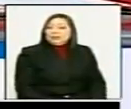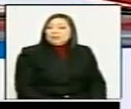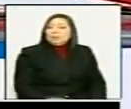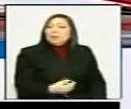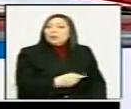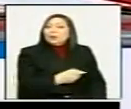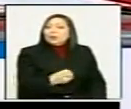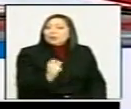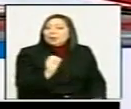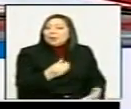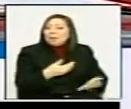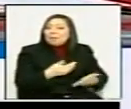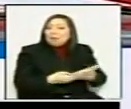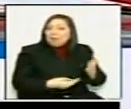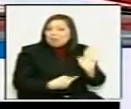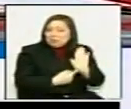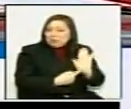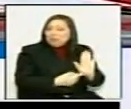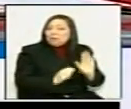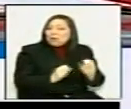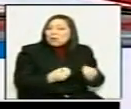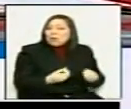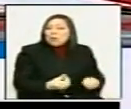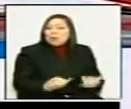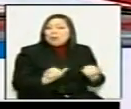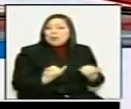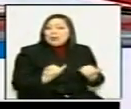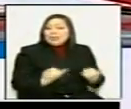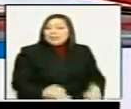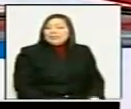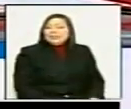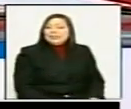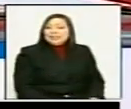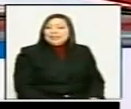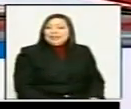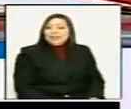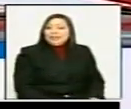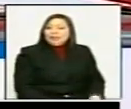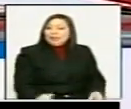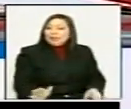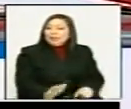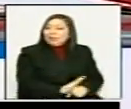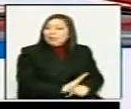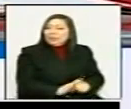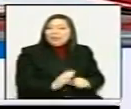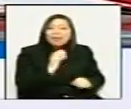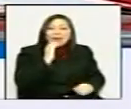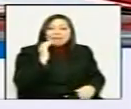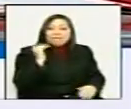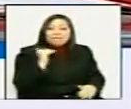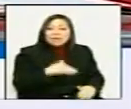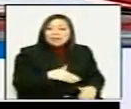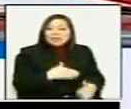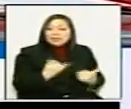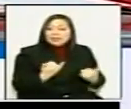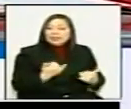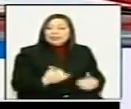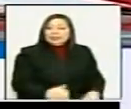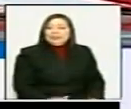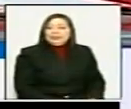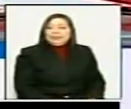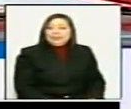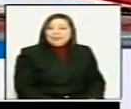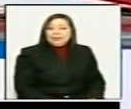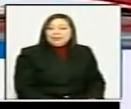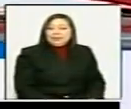son documentos públicos, como eso es totalmente falso en este caso específico.